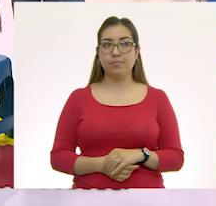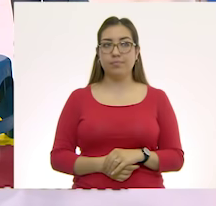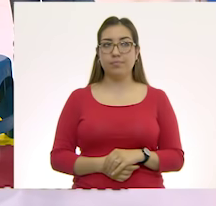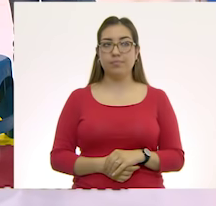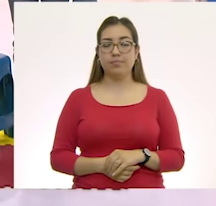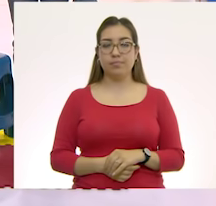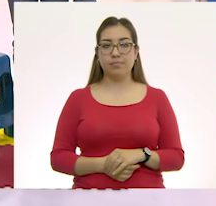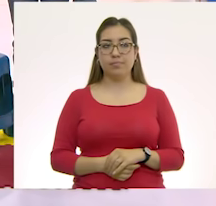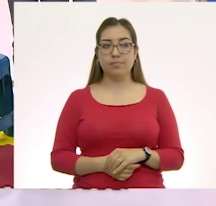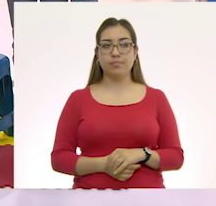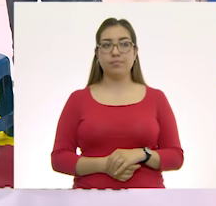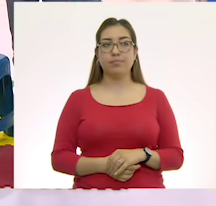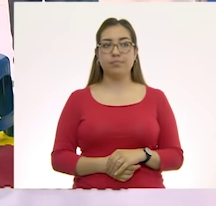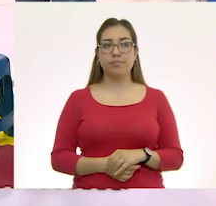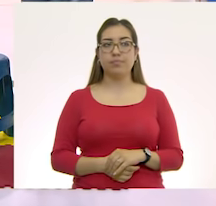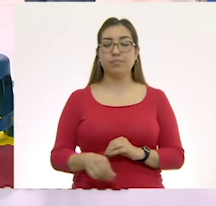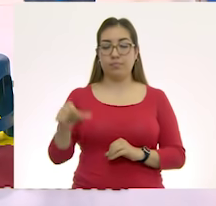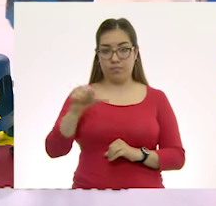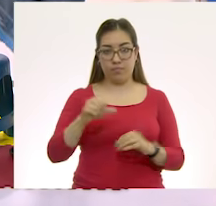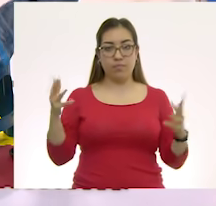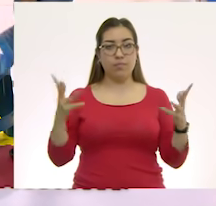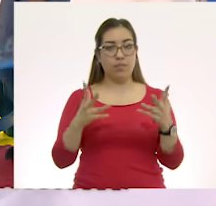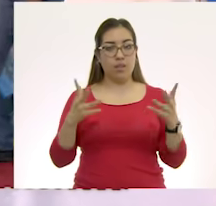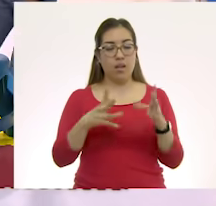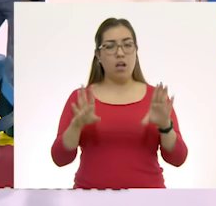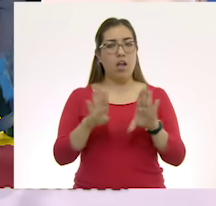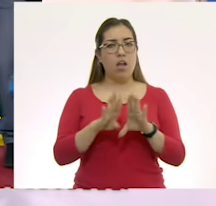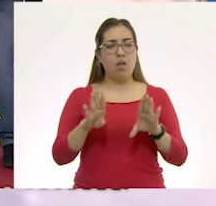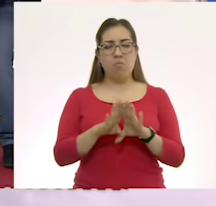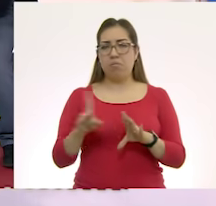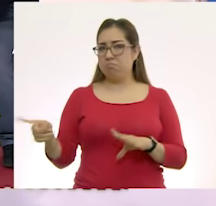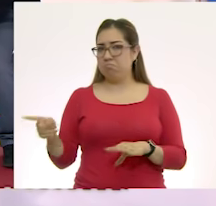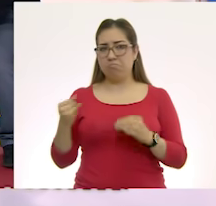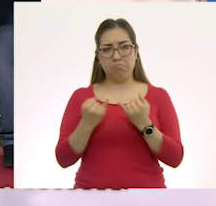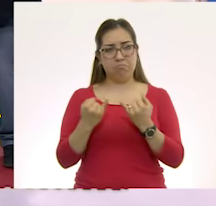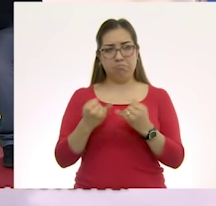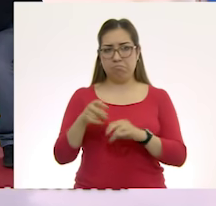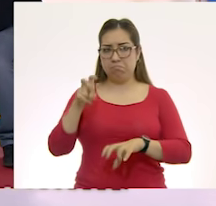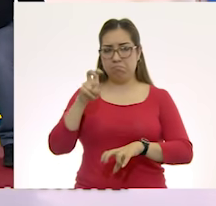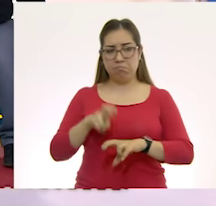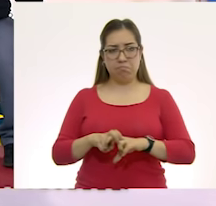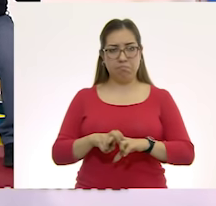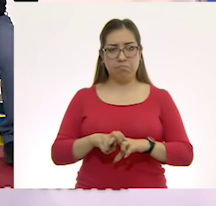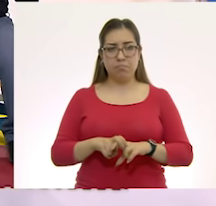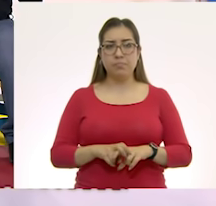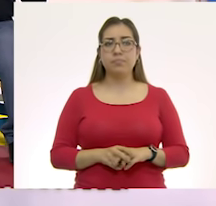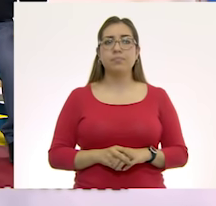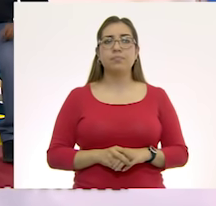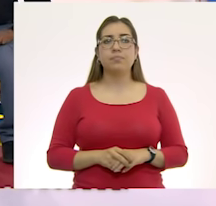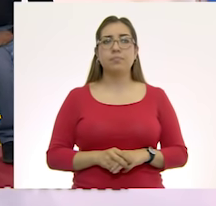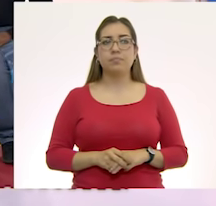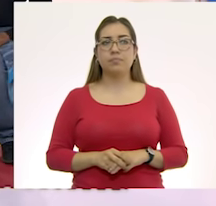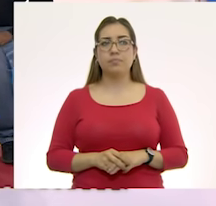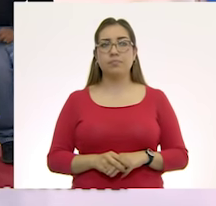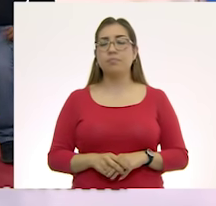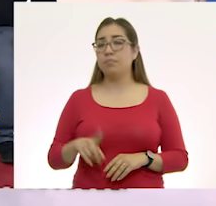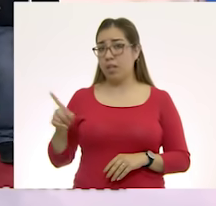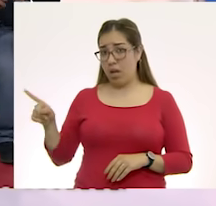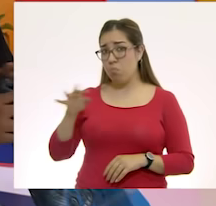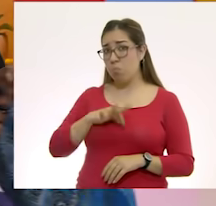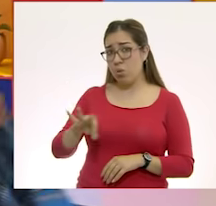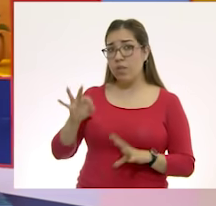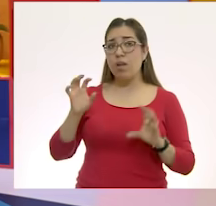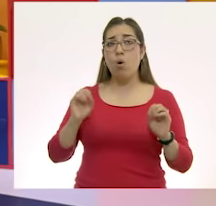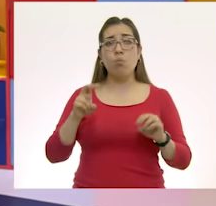Vamos a hacerlo, yo les decía, de manera en un banquito. Y la otra puede ser de pie.